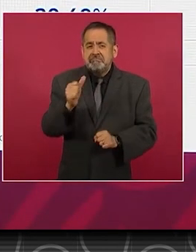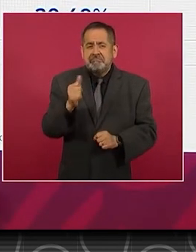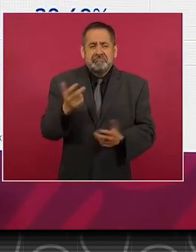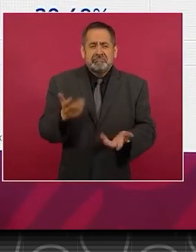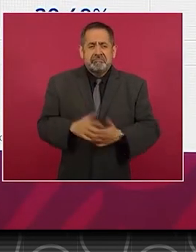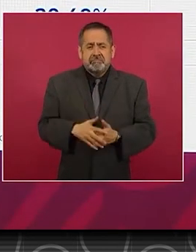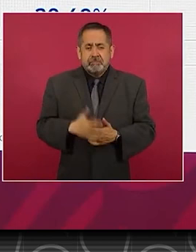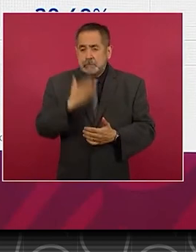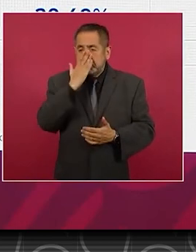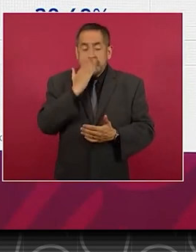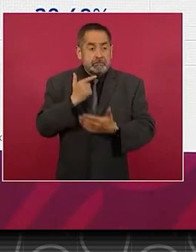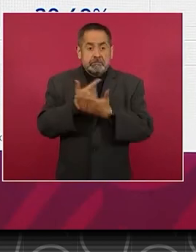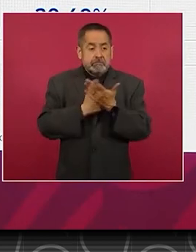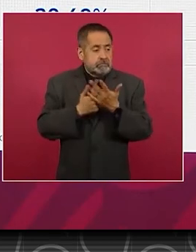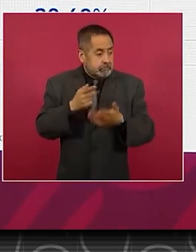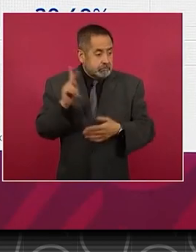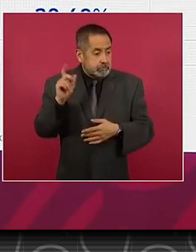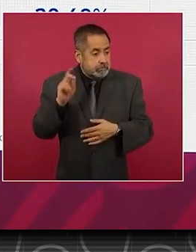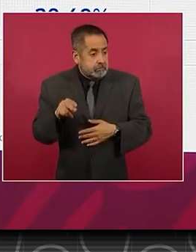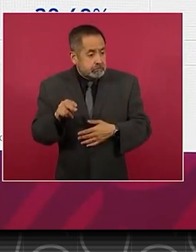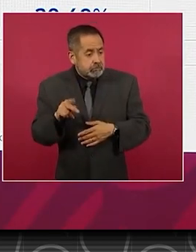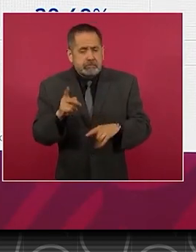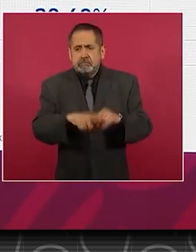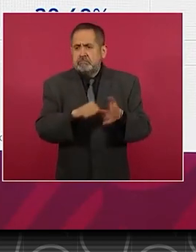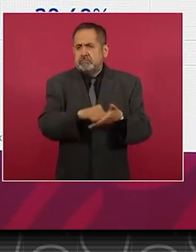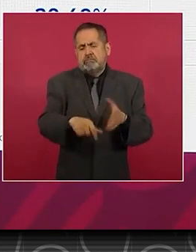no tiene registro.